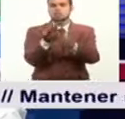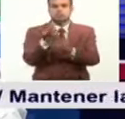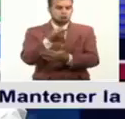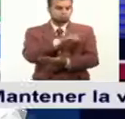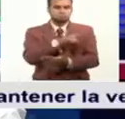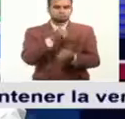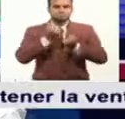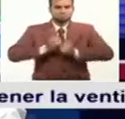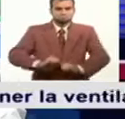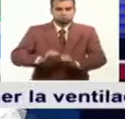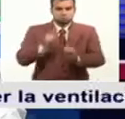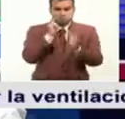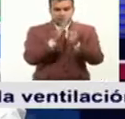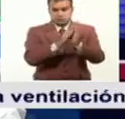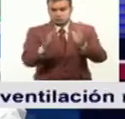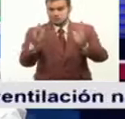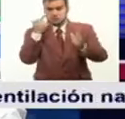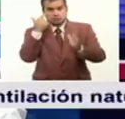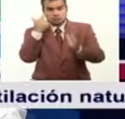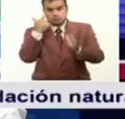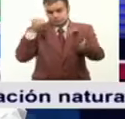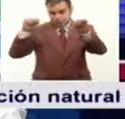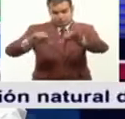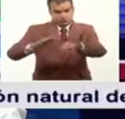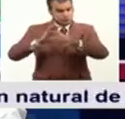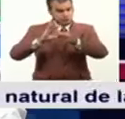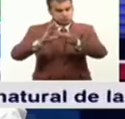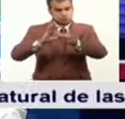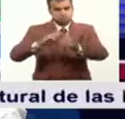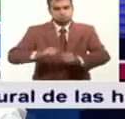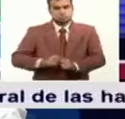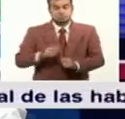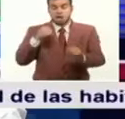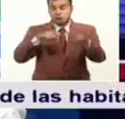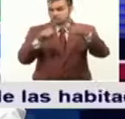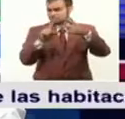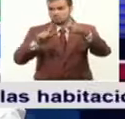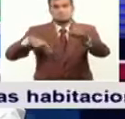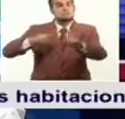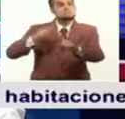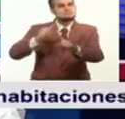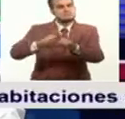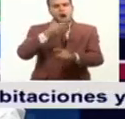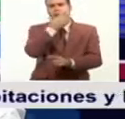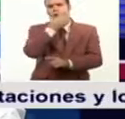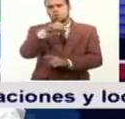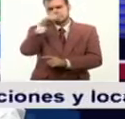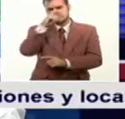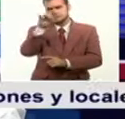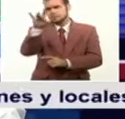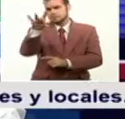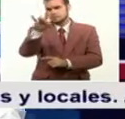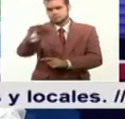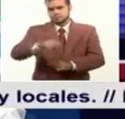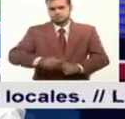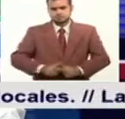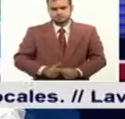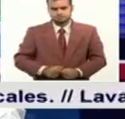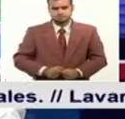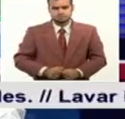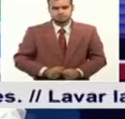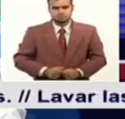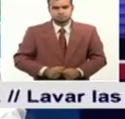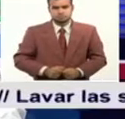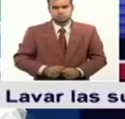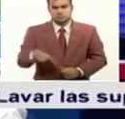habíamos informado en días anteriores, y se incorpora un adolescente de 15 años de edad, crítico también,